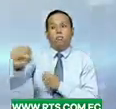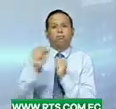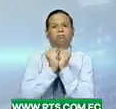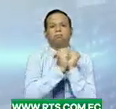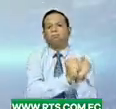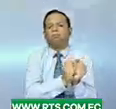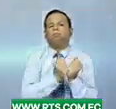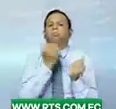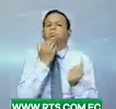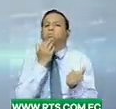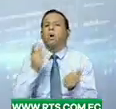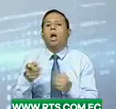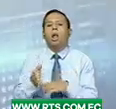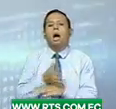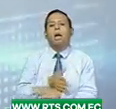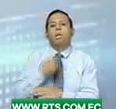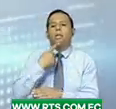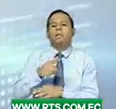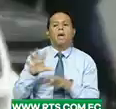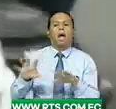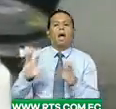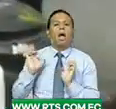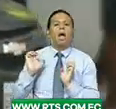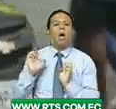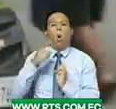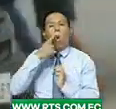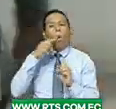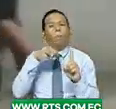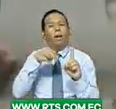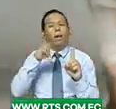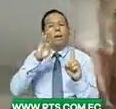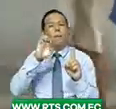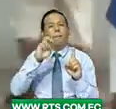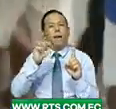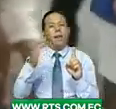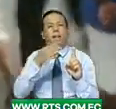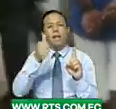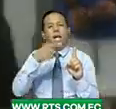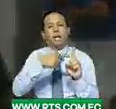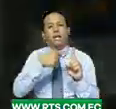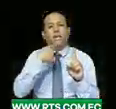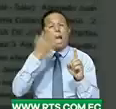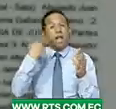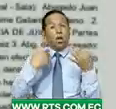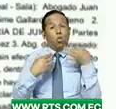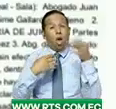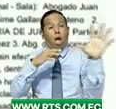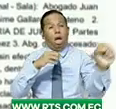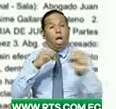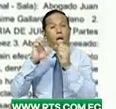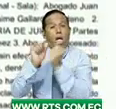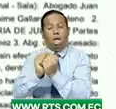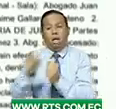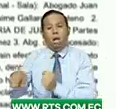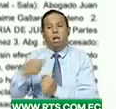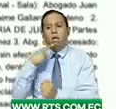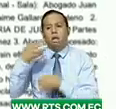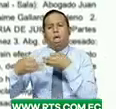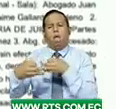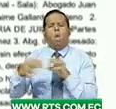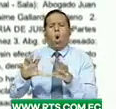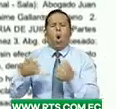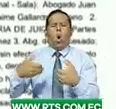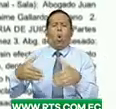tras abstenerse de acusar a alias Ben 10, aprehendido en Durán. Pero según la providencia del 21 de